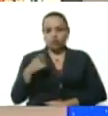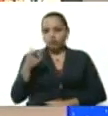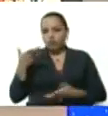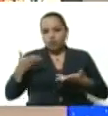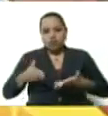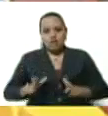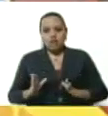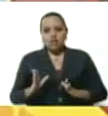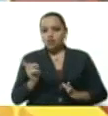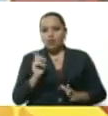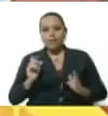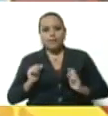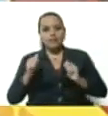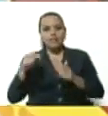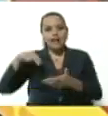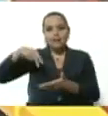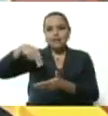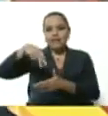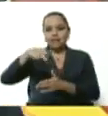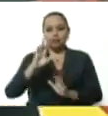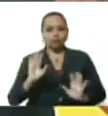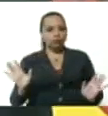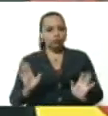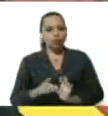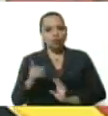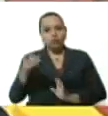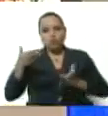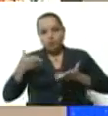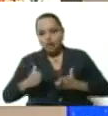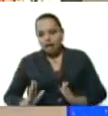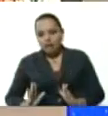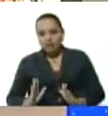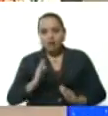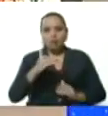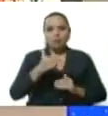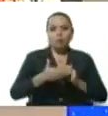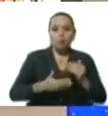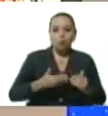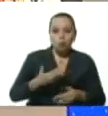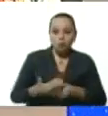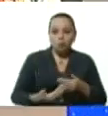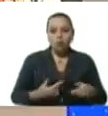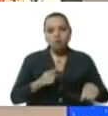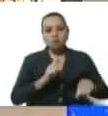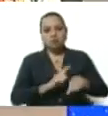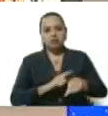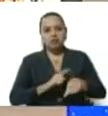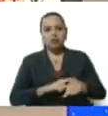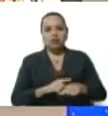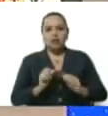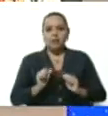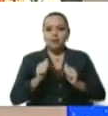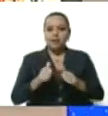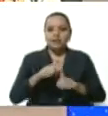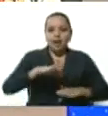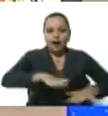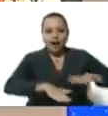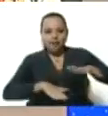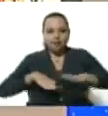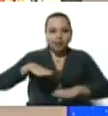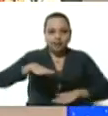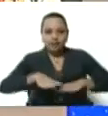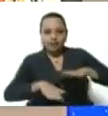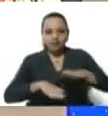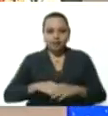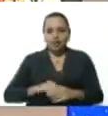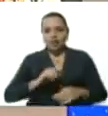nace caminando. Uno nace, al tiempo empieza a gatear,